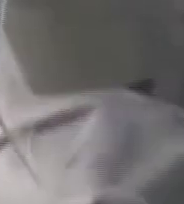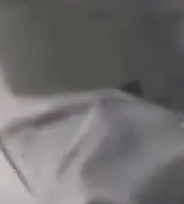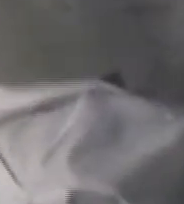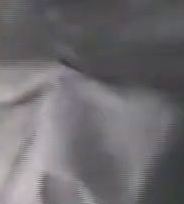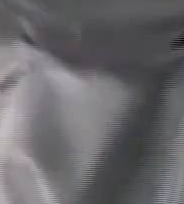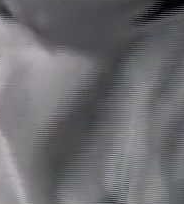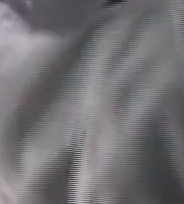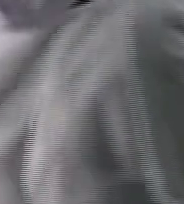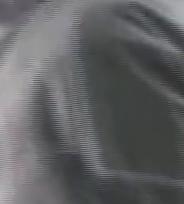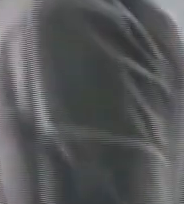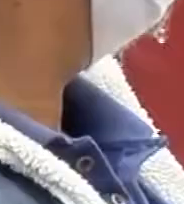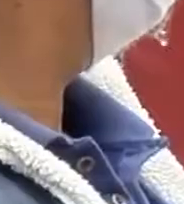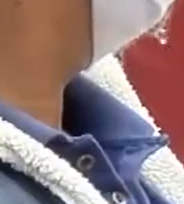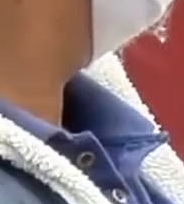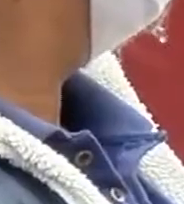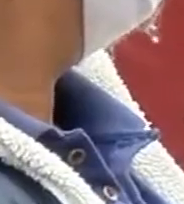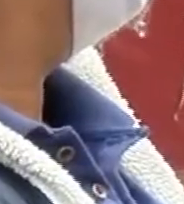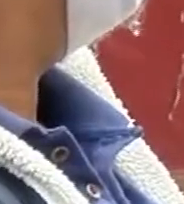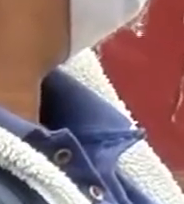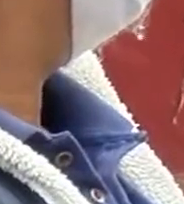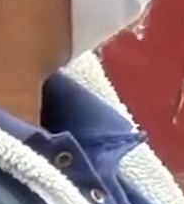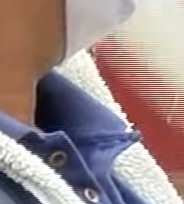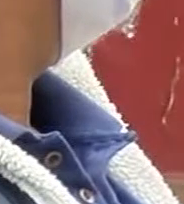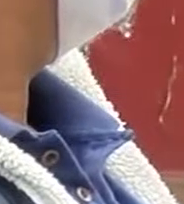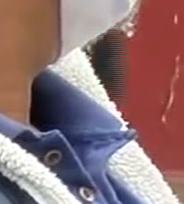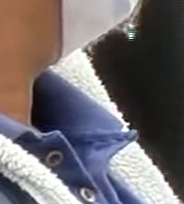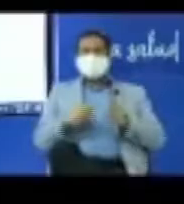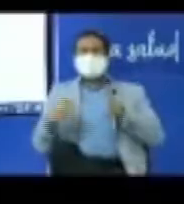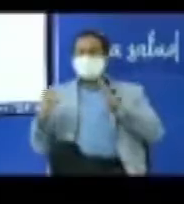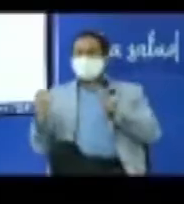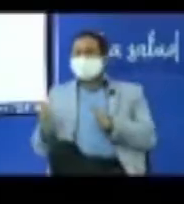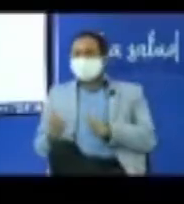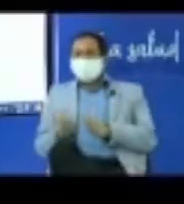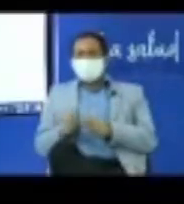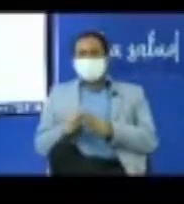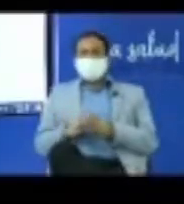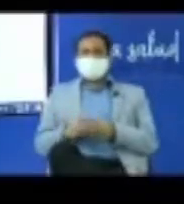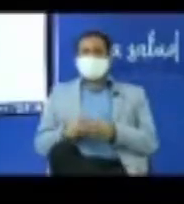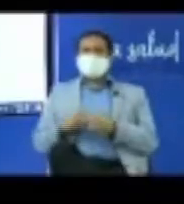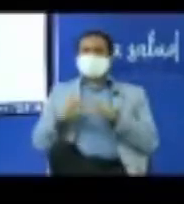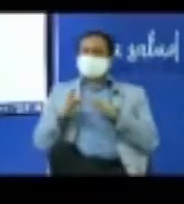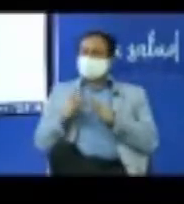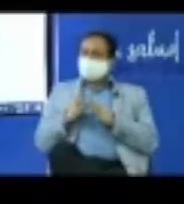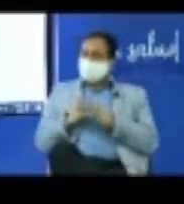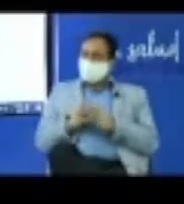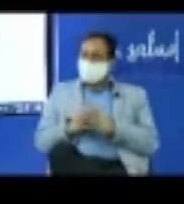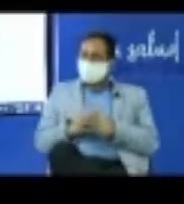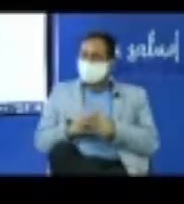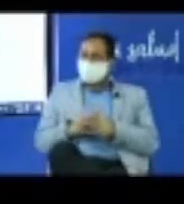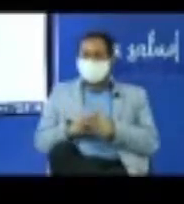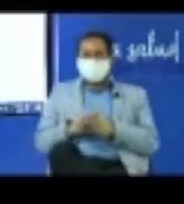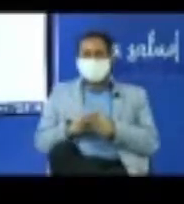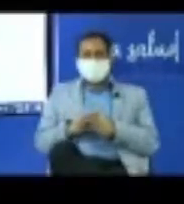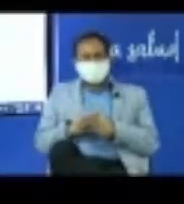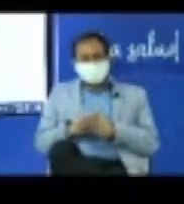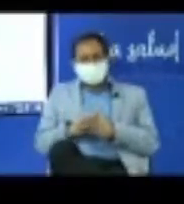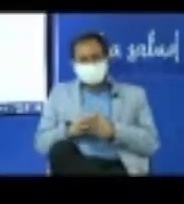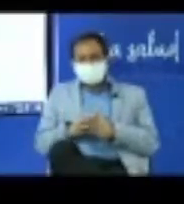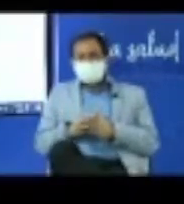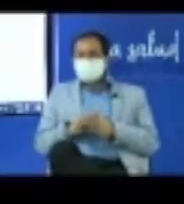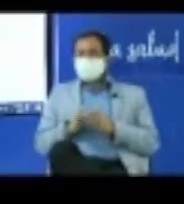con sus 3 primeras etapas, se espera cubrir a la población de alto riesgo. En la etapa 1, ¿quiénes están? Trabajadores de salud de primera